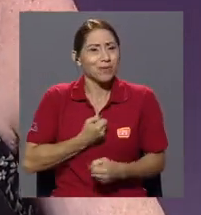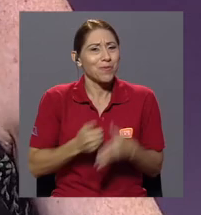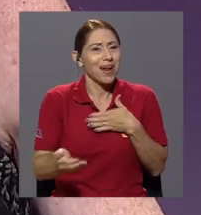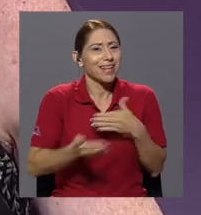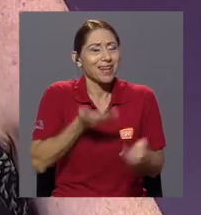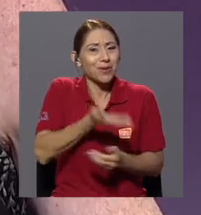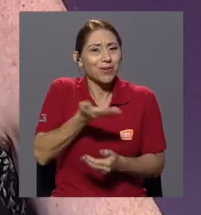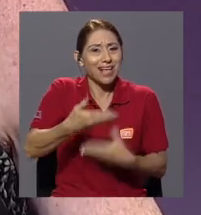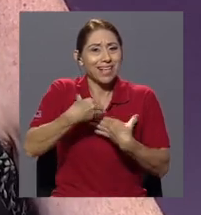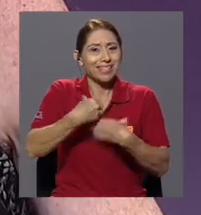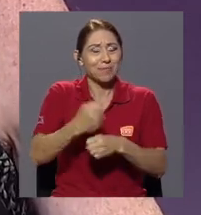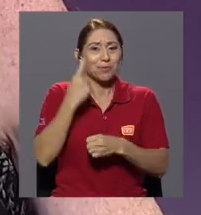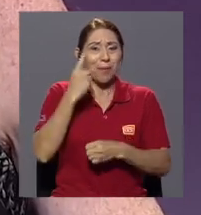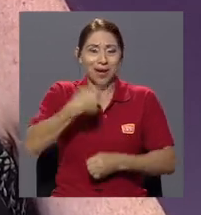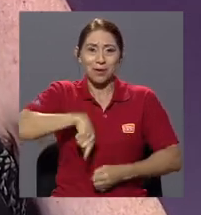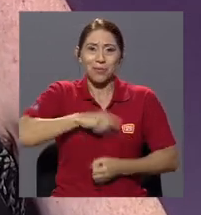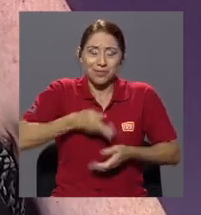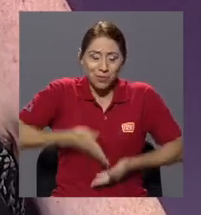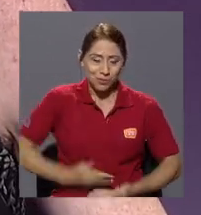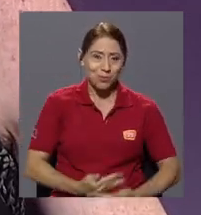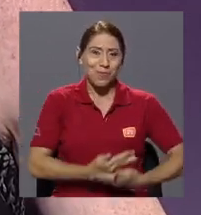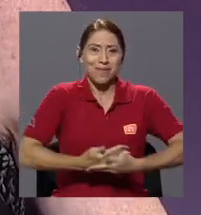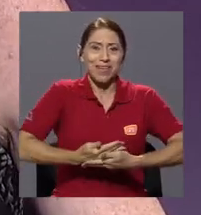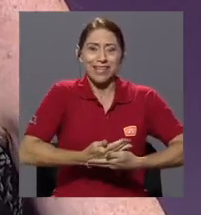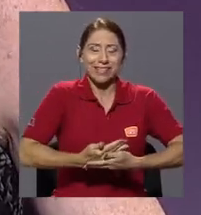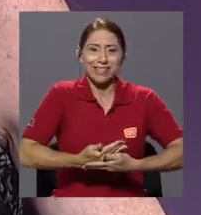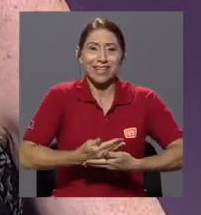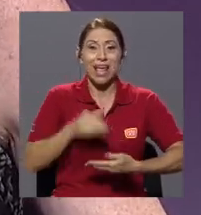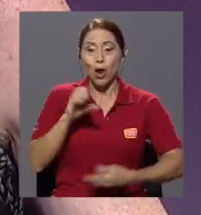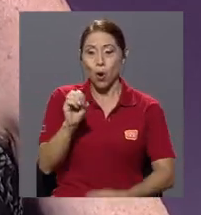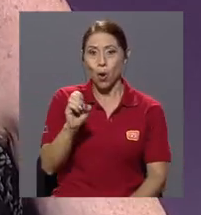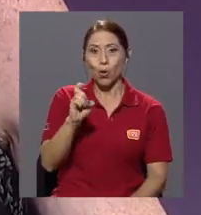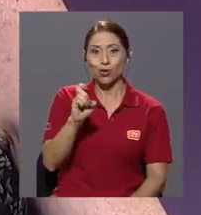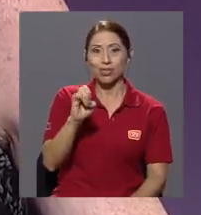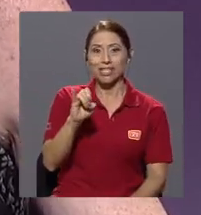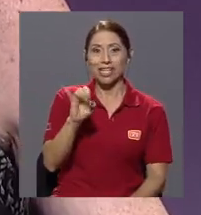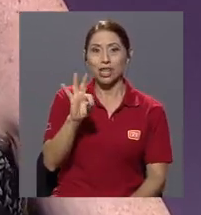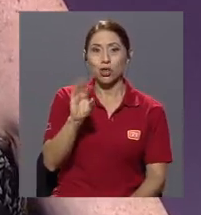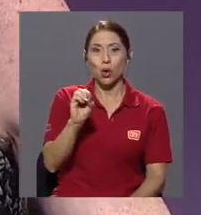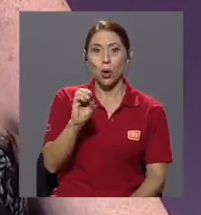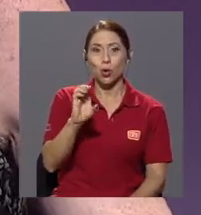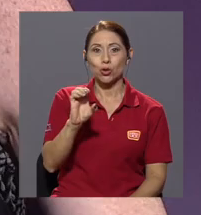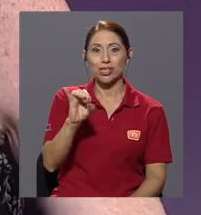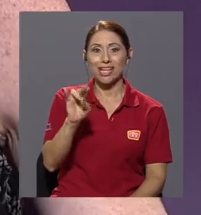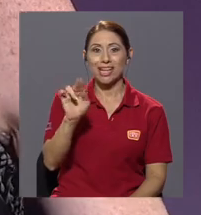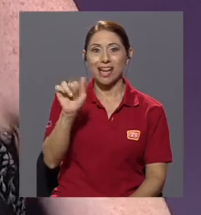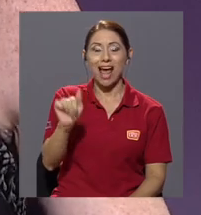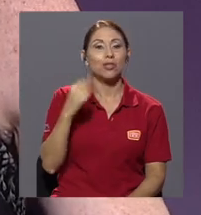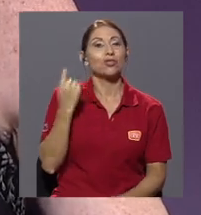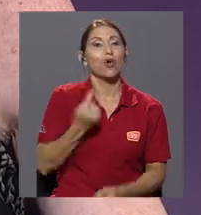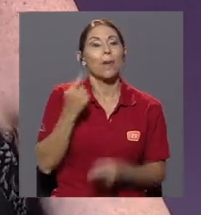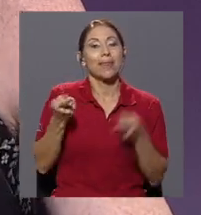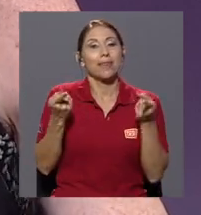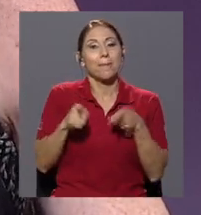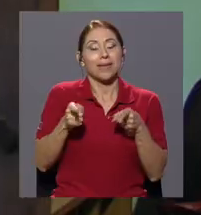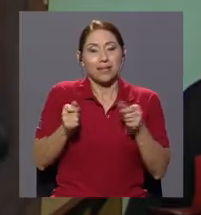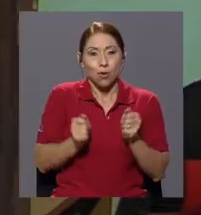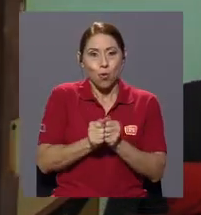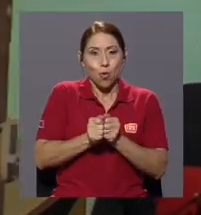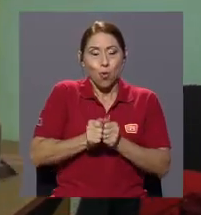con ganas verdad esa oxitocina viene de sólo en el caso de un parto natural geológico